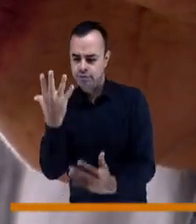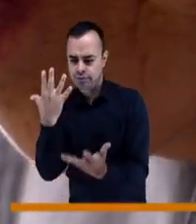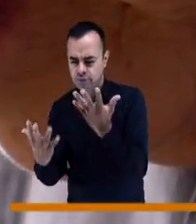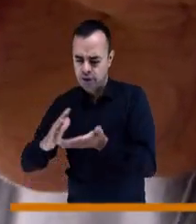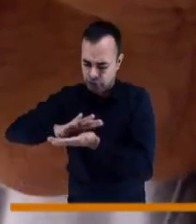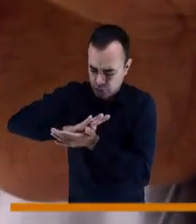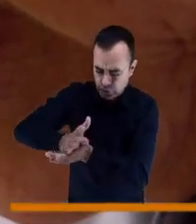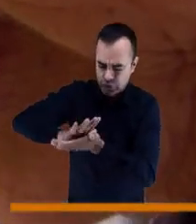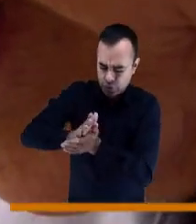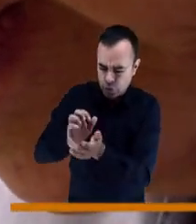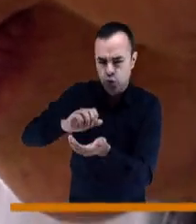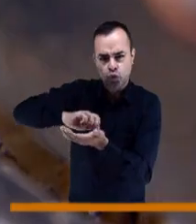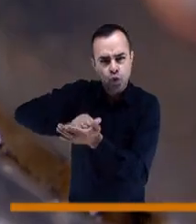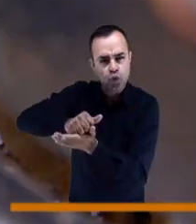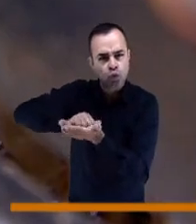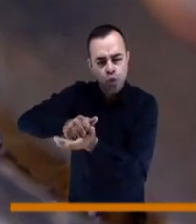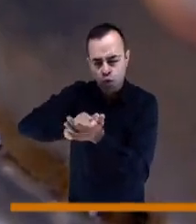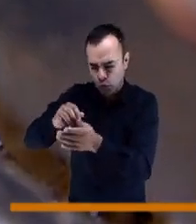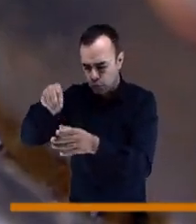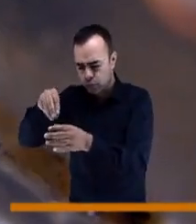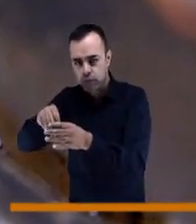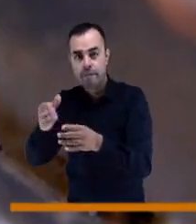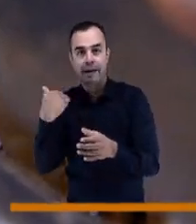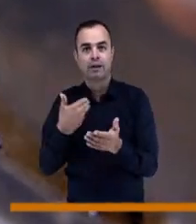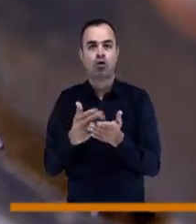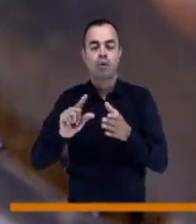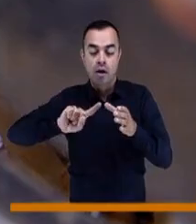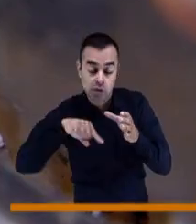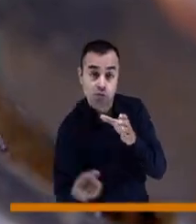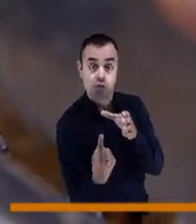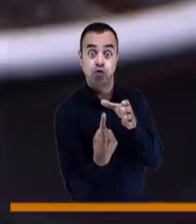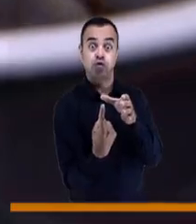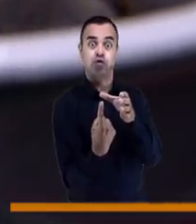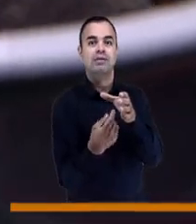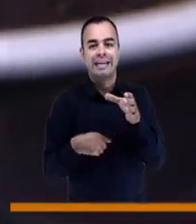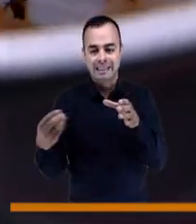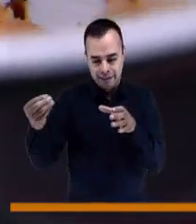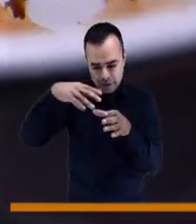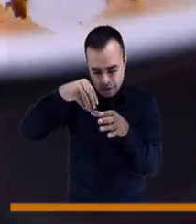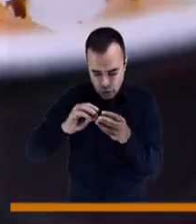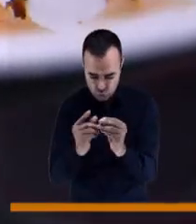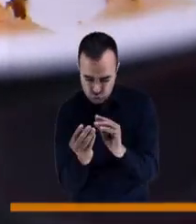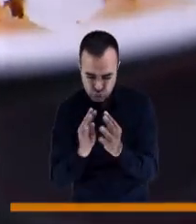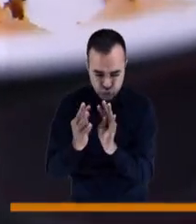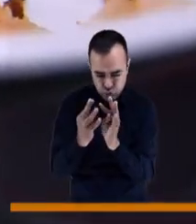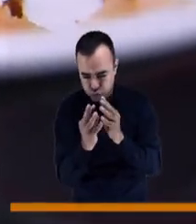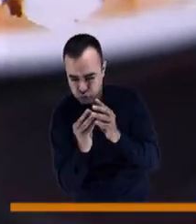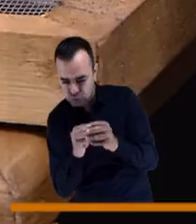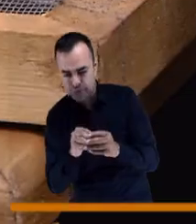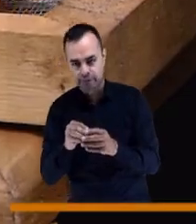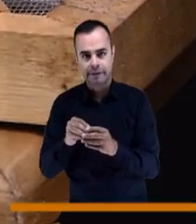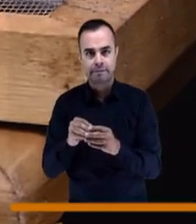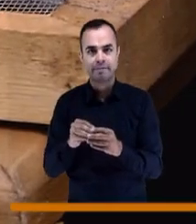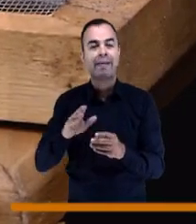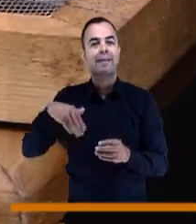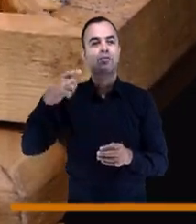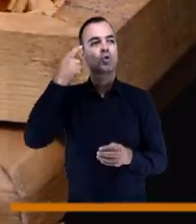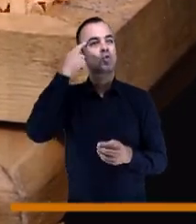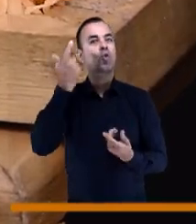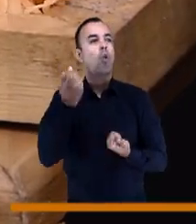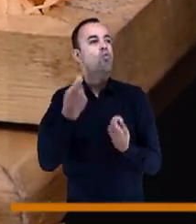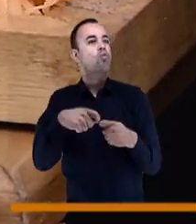conseguimos una licuadorcita pequeña que nos sirviera como el licuados y ahí empezamos Y empezamos a mirar